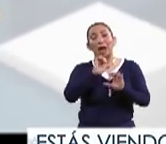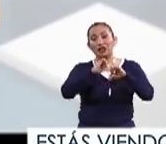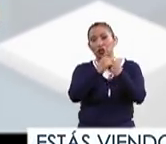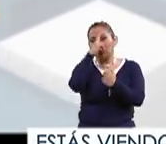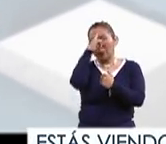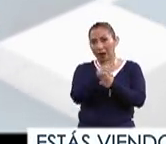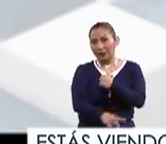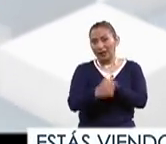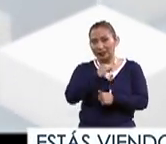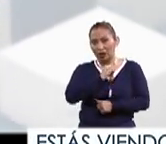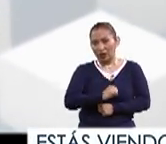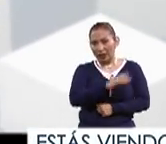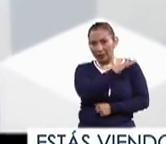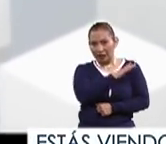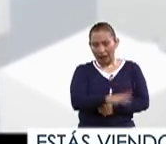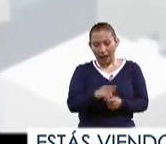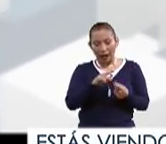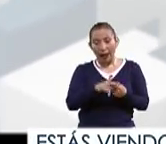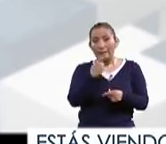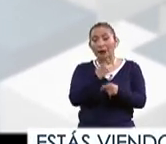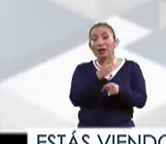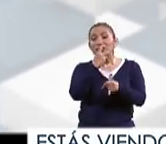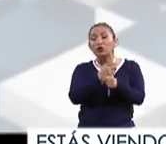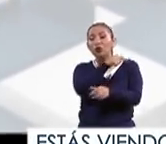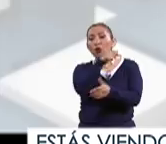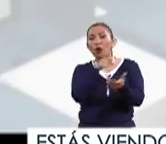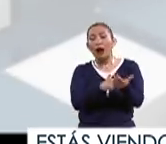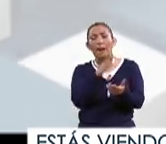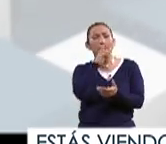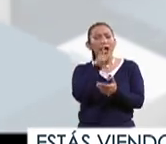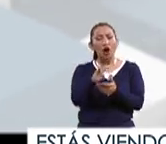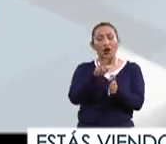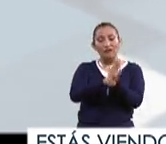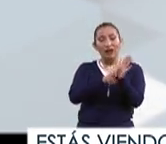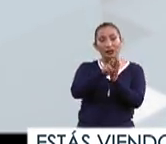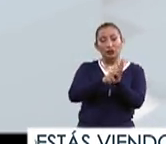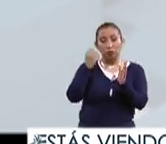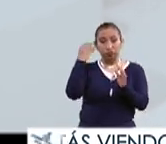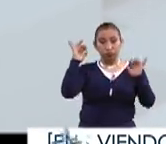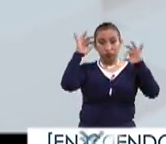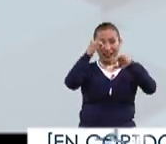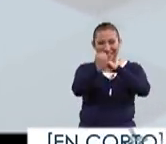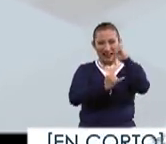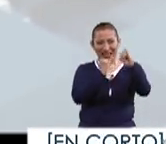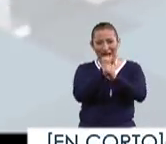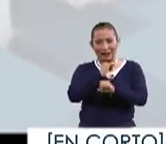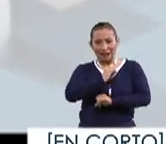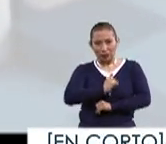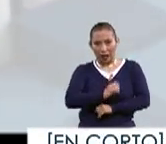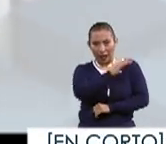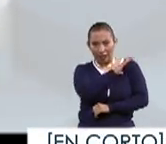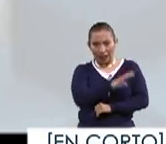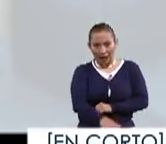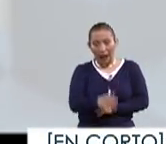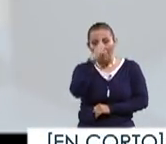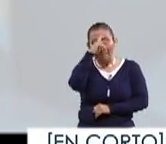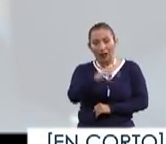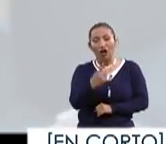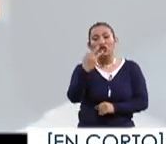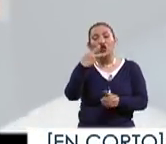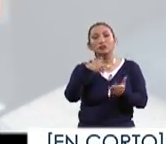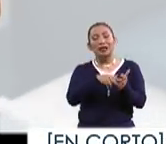Asociación Mexicana de Cirugía General. Primer y segundo lugar al mejor video en el Congreso Internacional de Cirugía General